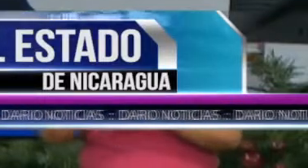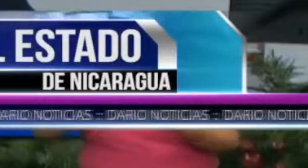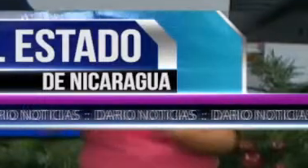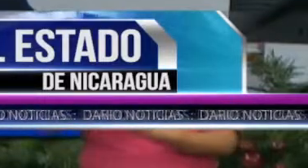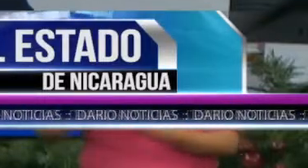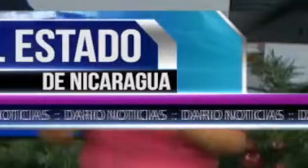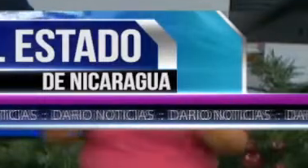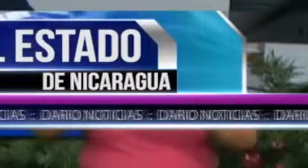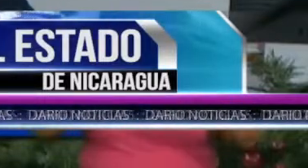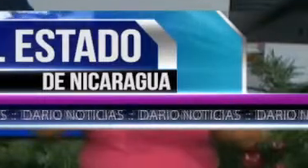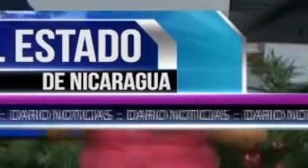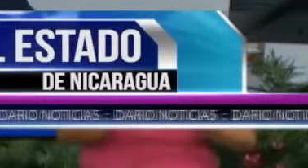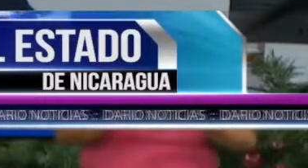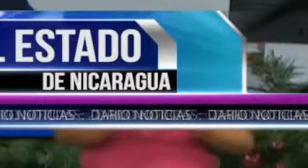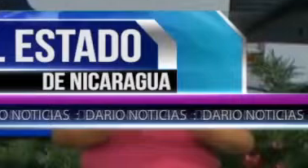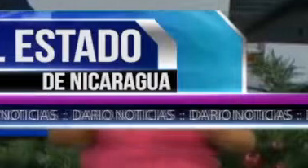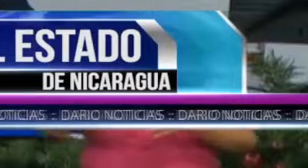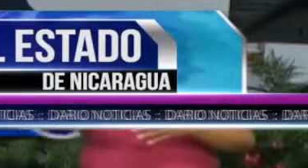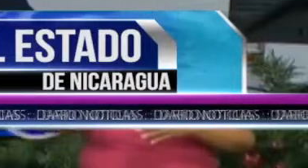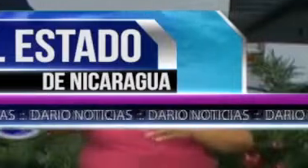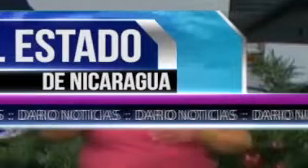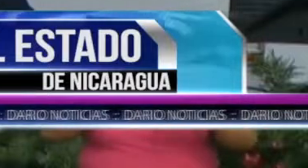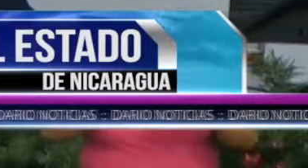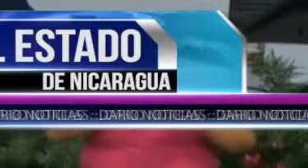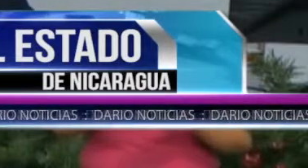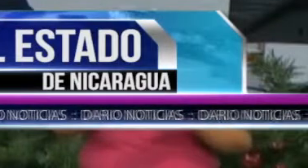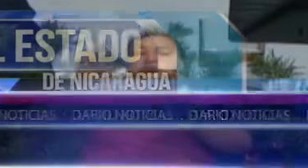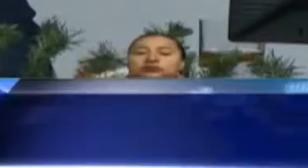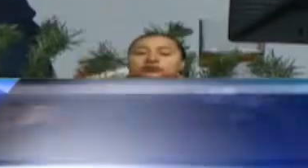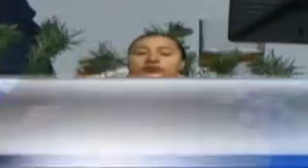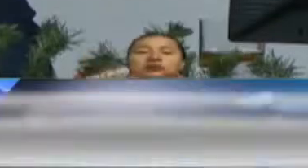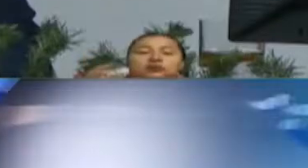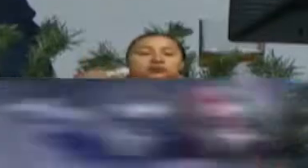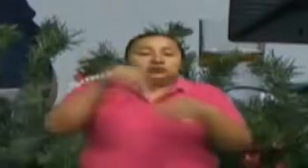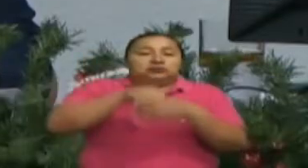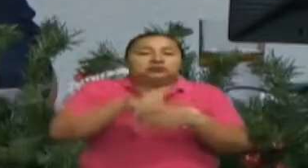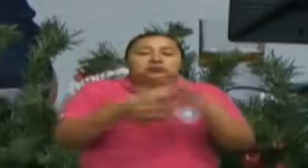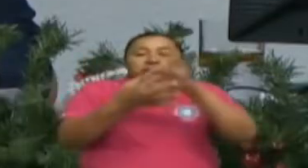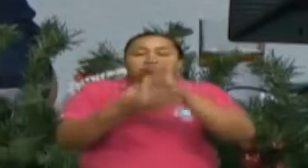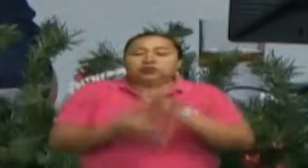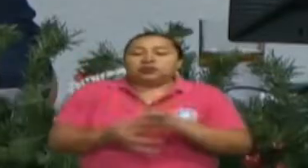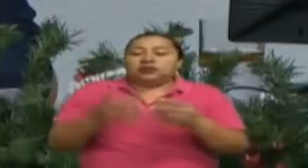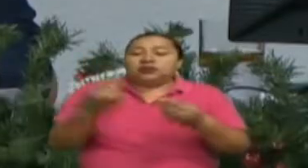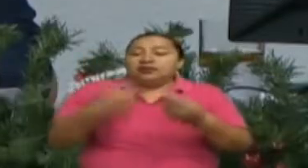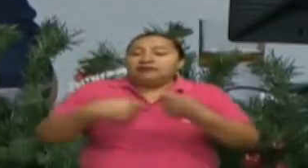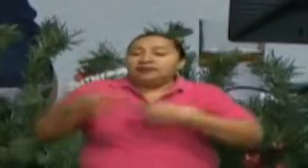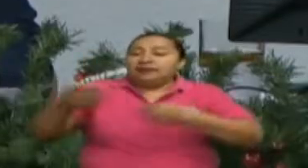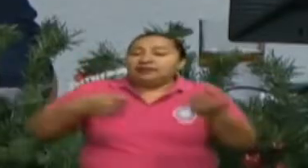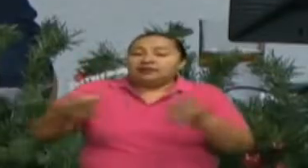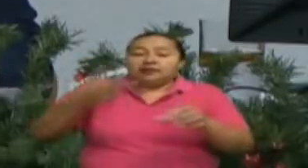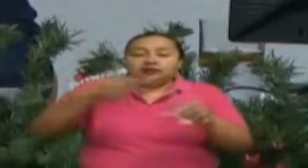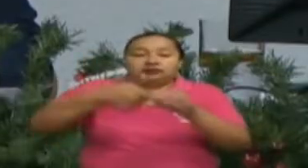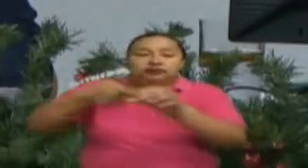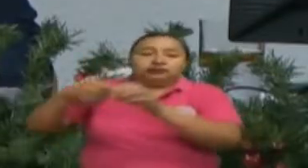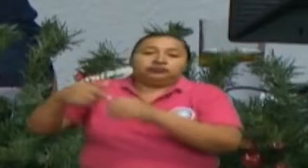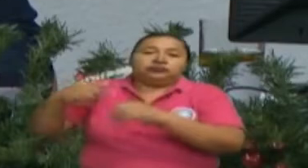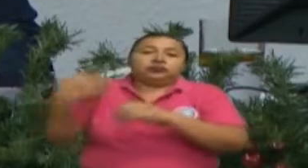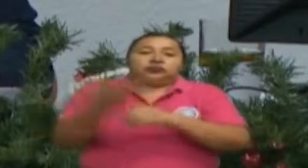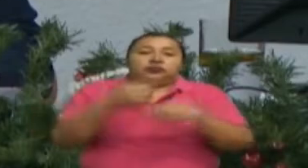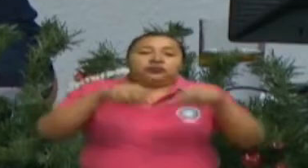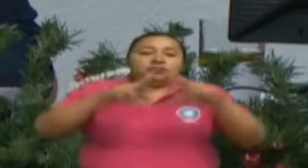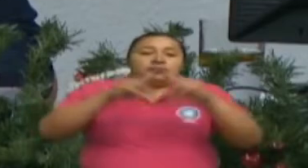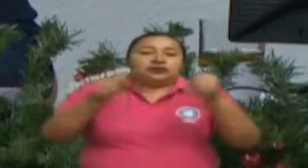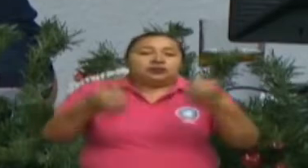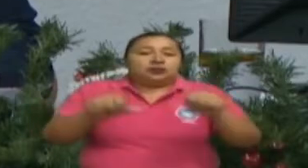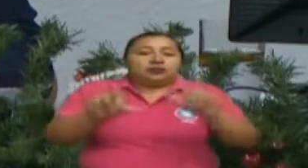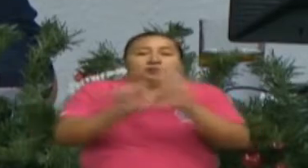relaciones comerciales con el resto de agentes económicos integrantes de la cadena de suministro de hidrocarburos de conformidad a